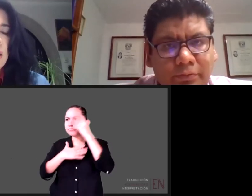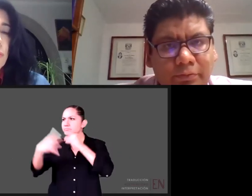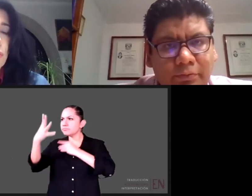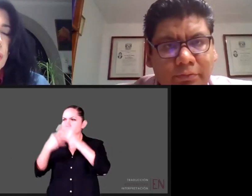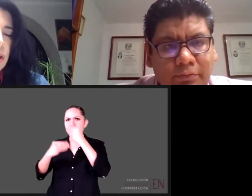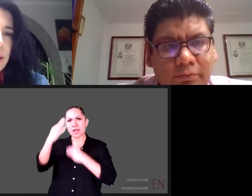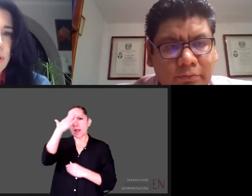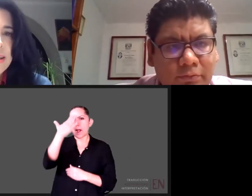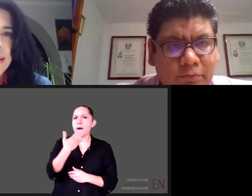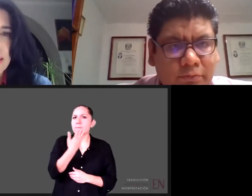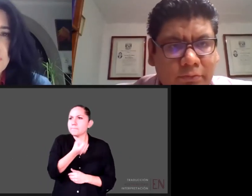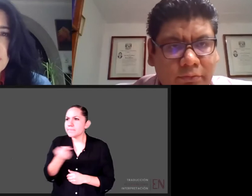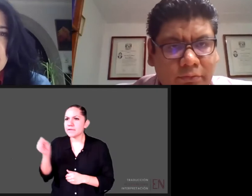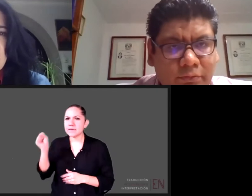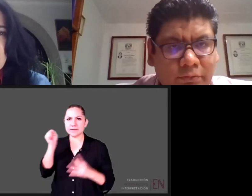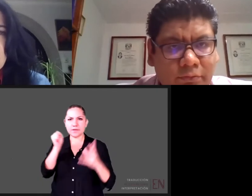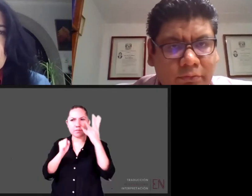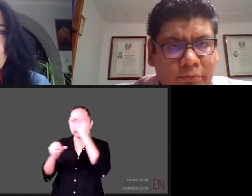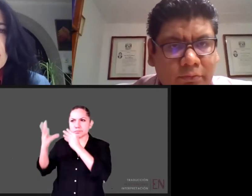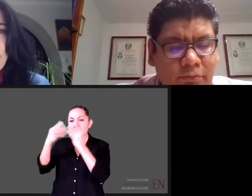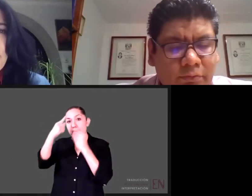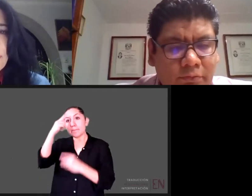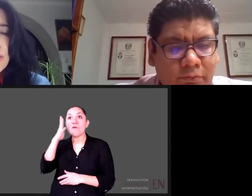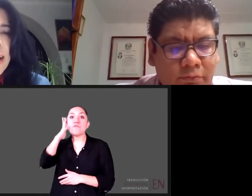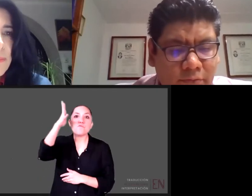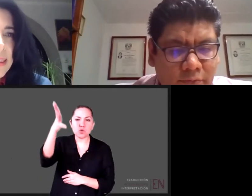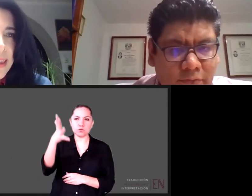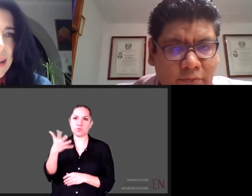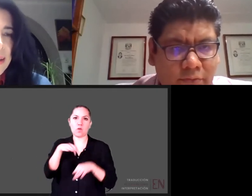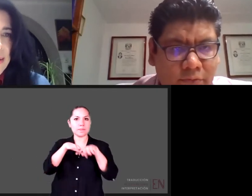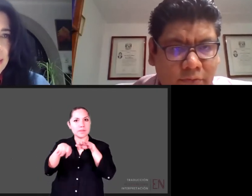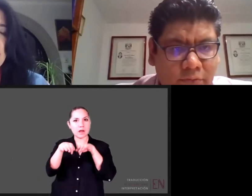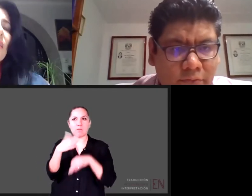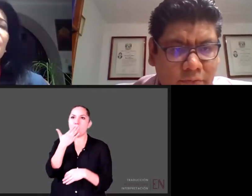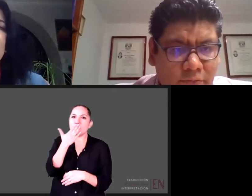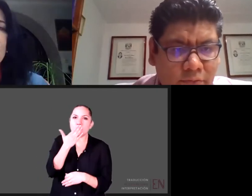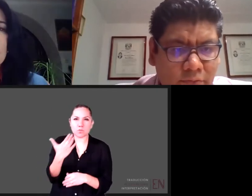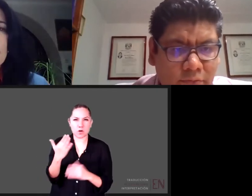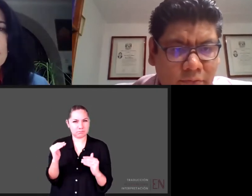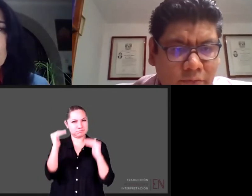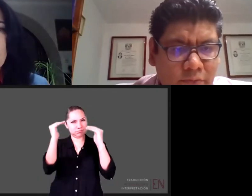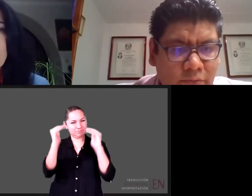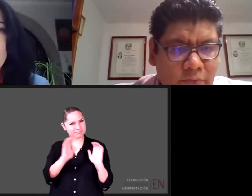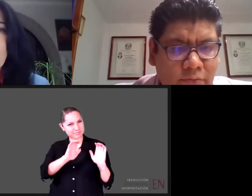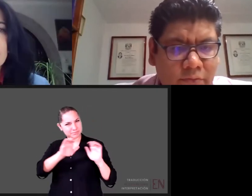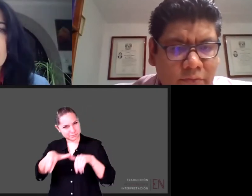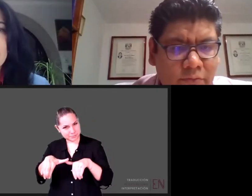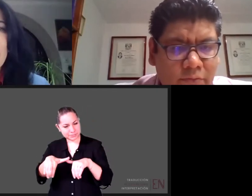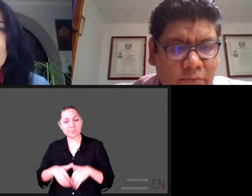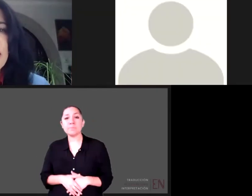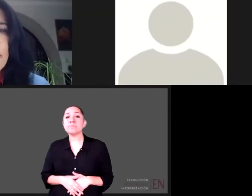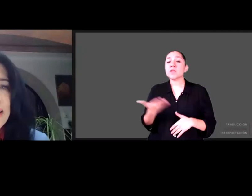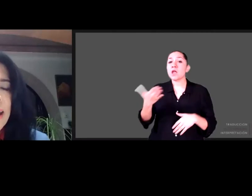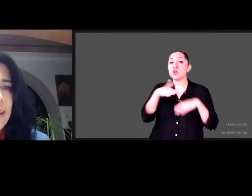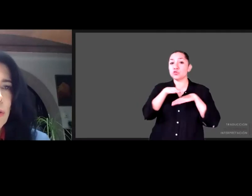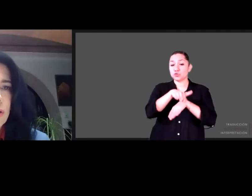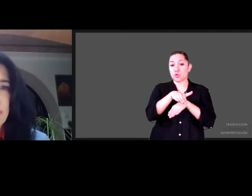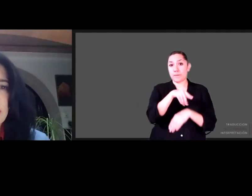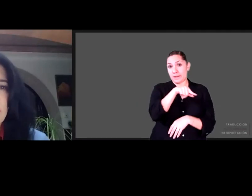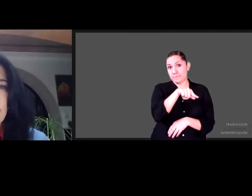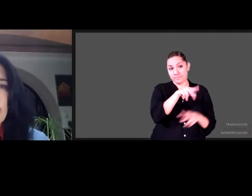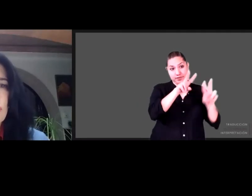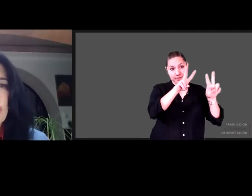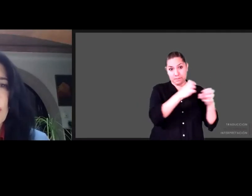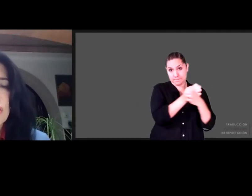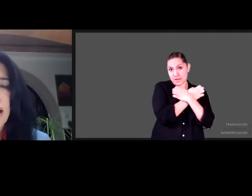en un futuro a un trabajo decente. Es un tema fundamental en este particular de la educación, la portabilidad de los